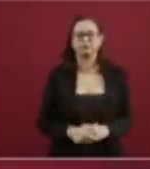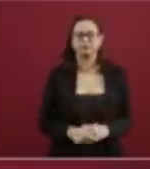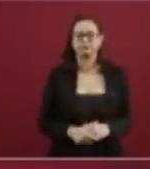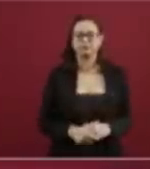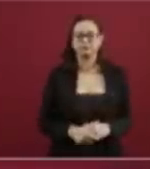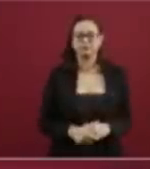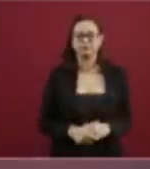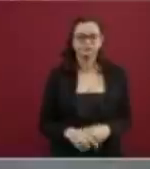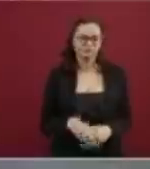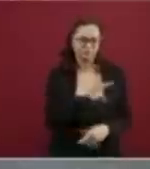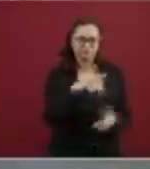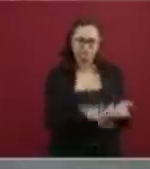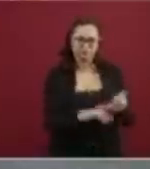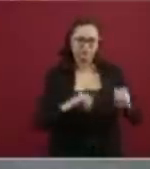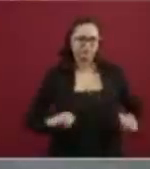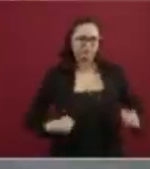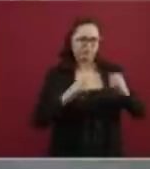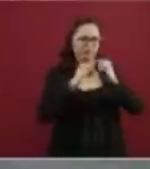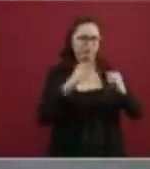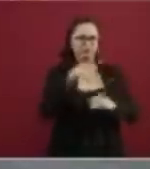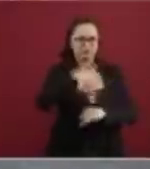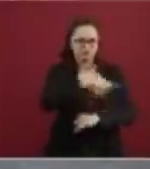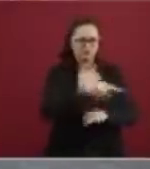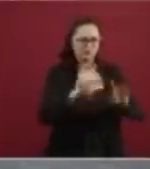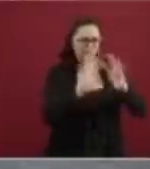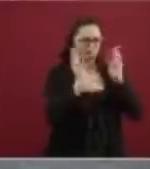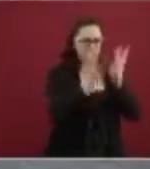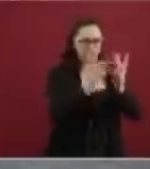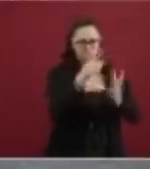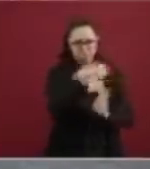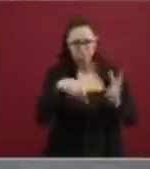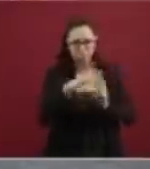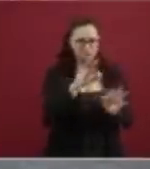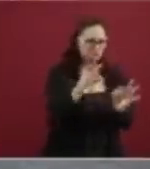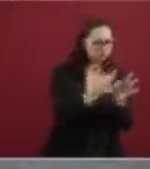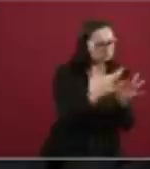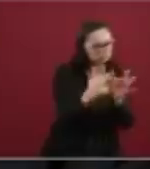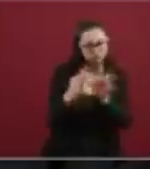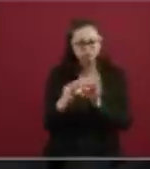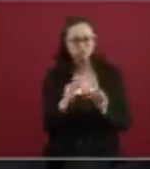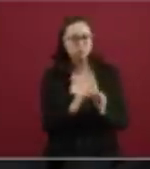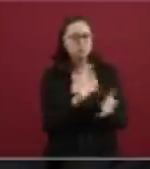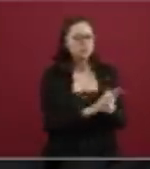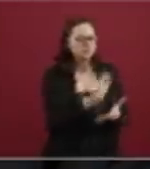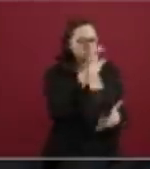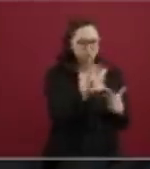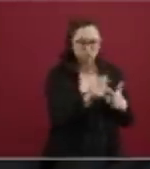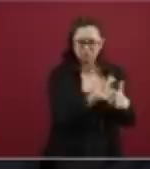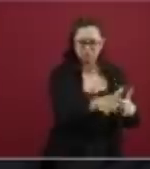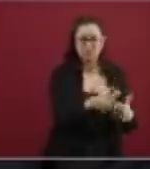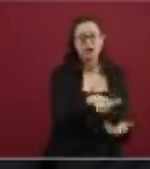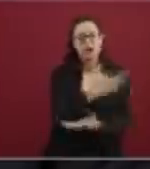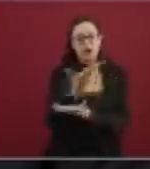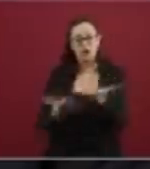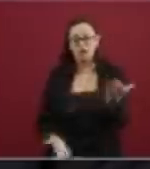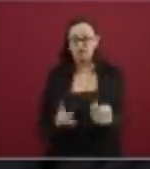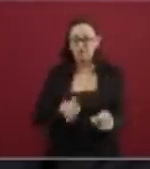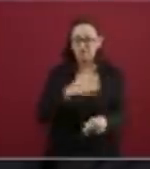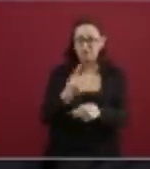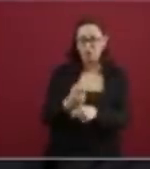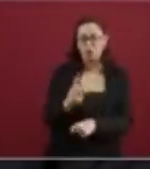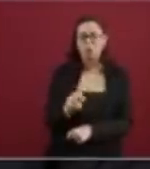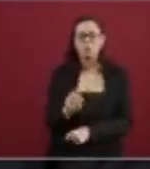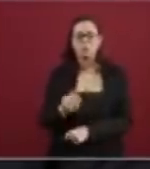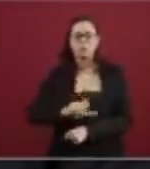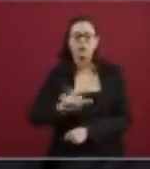institución, en ese consejo, y lo mismo en el caso de Pemex,